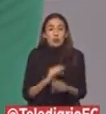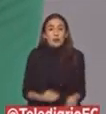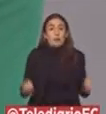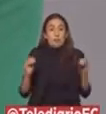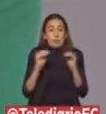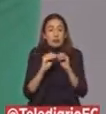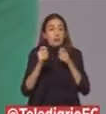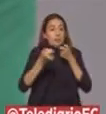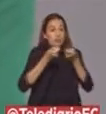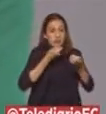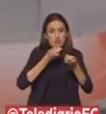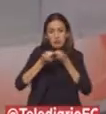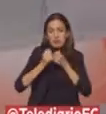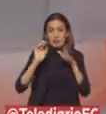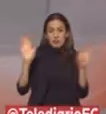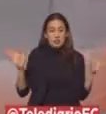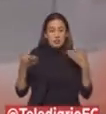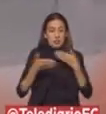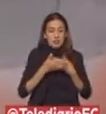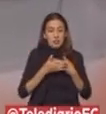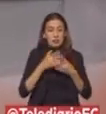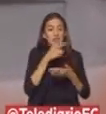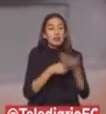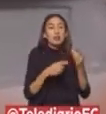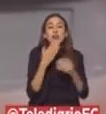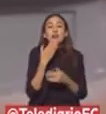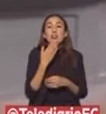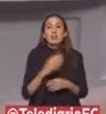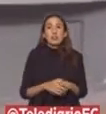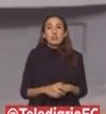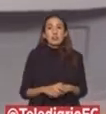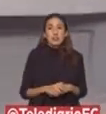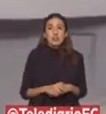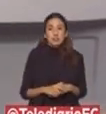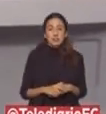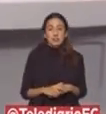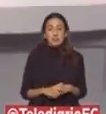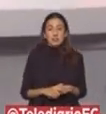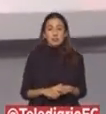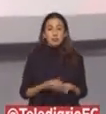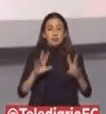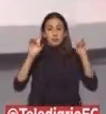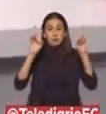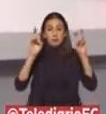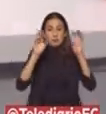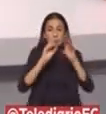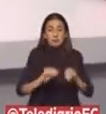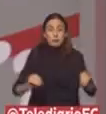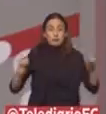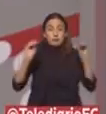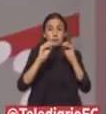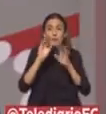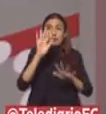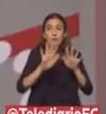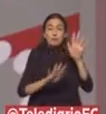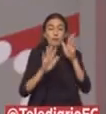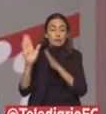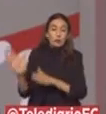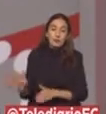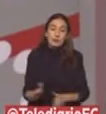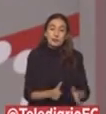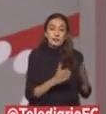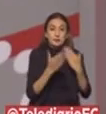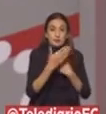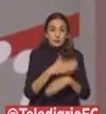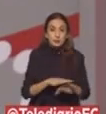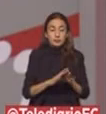controles y de alguna manera cierra sus fronteras qué va a pasar bueno ahí y esto es uno de los temas de los que me refería porque si bien la política migratoria